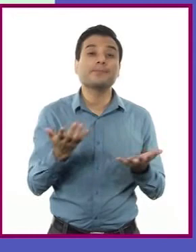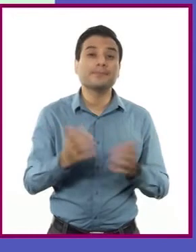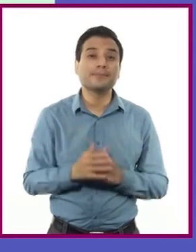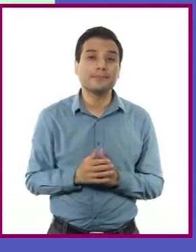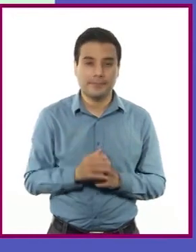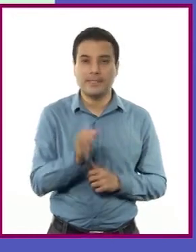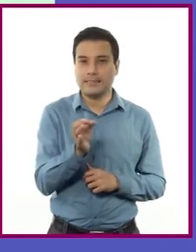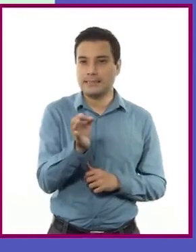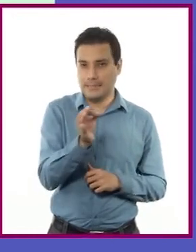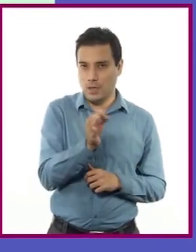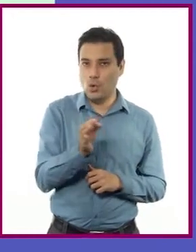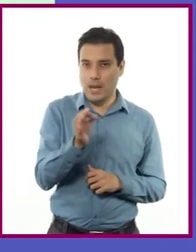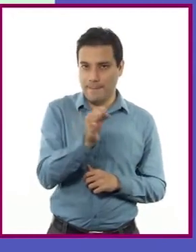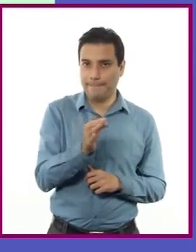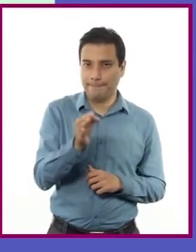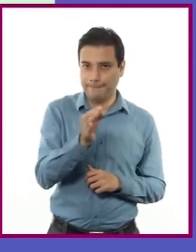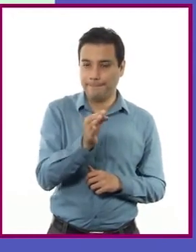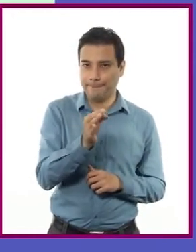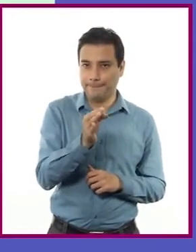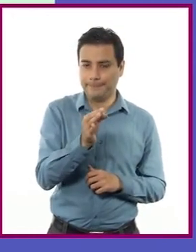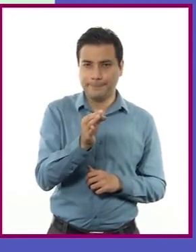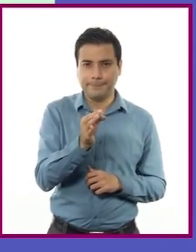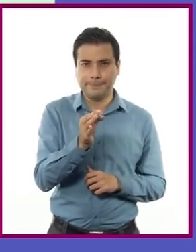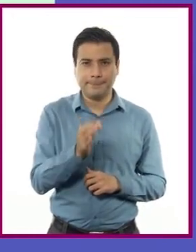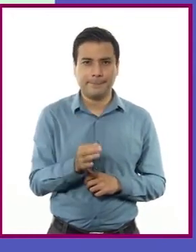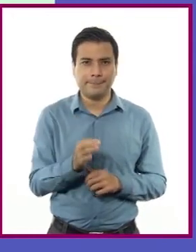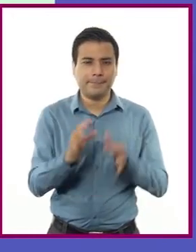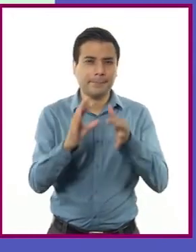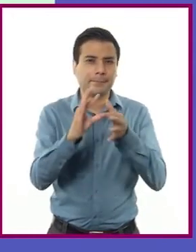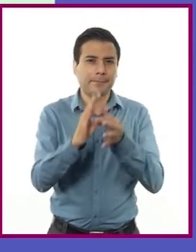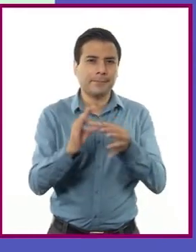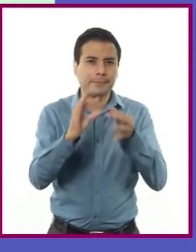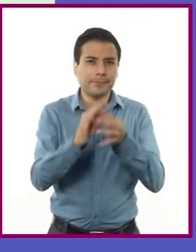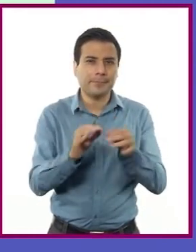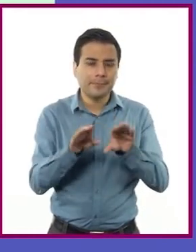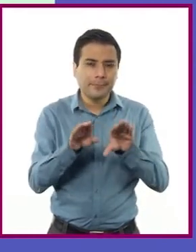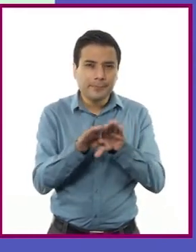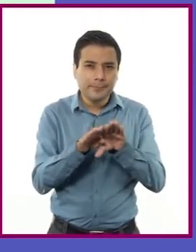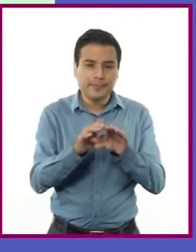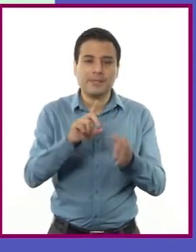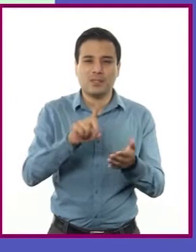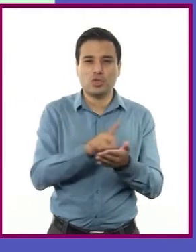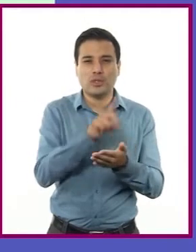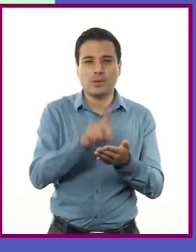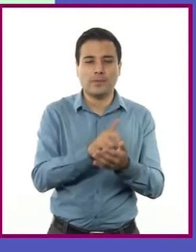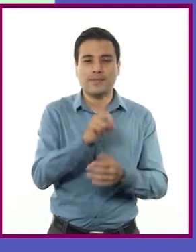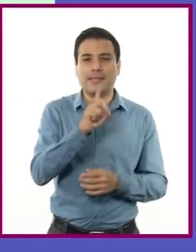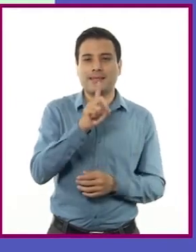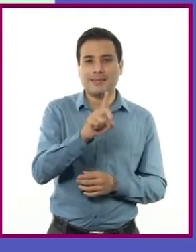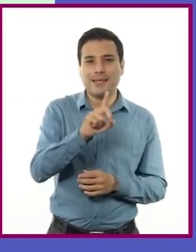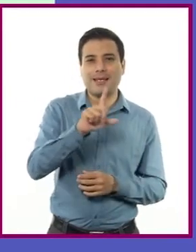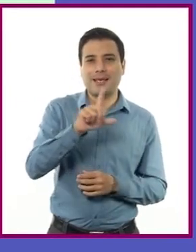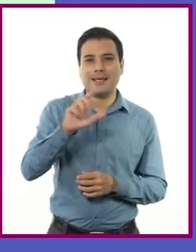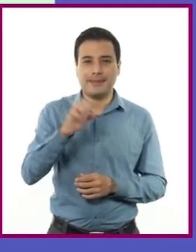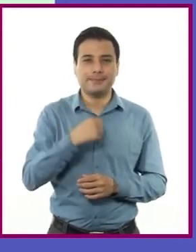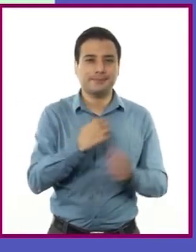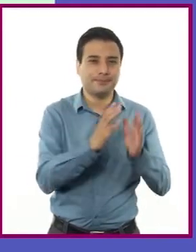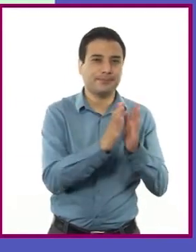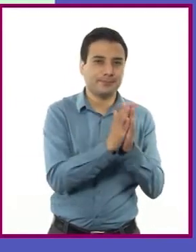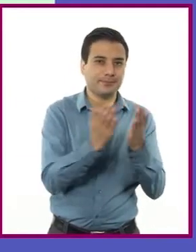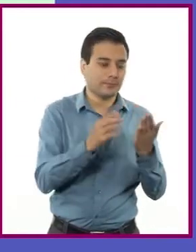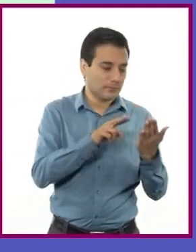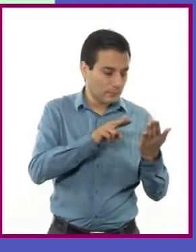fue célula. Se definió utilizando el diccionario de la lengua española y esta es la